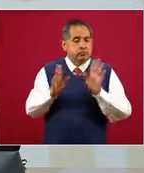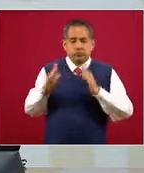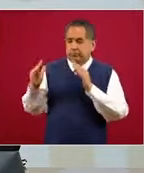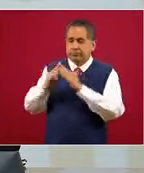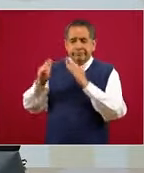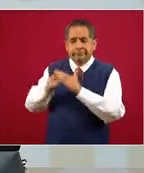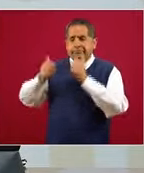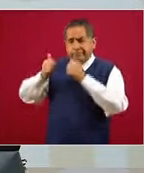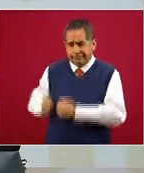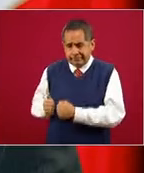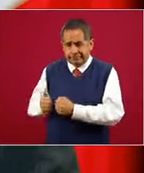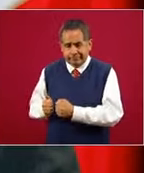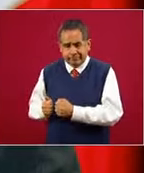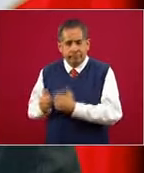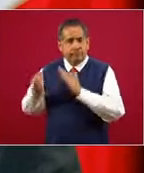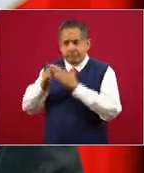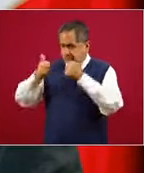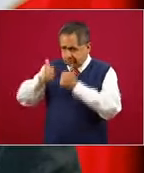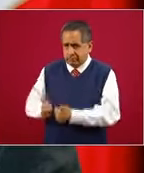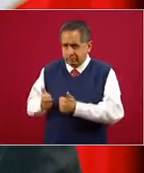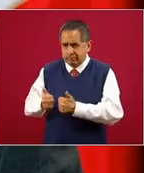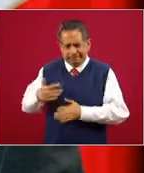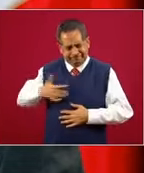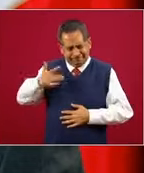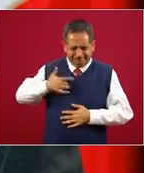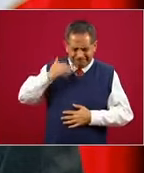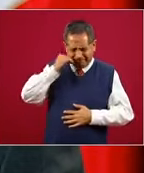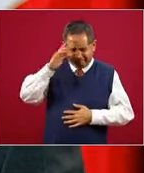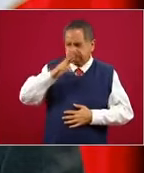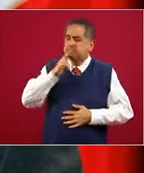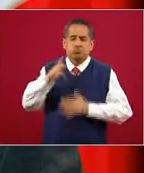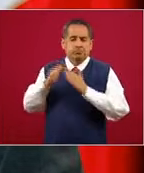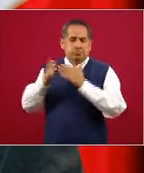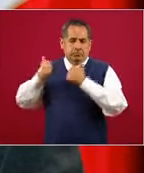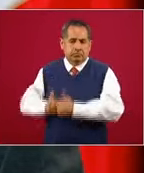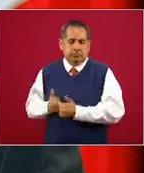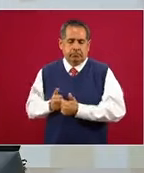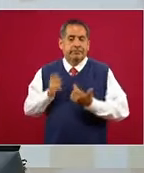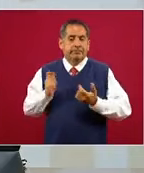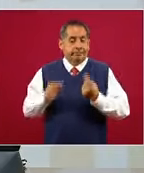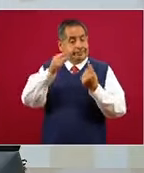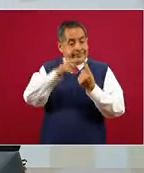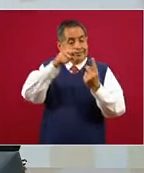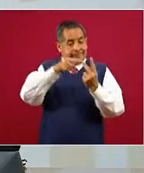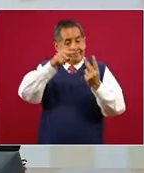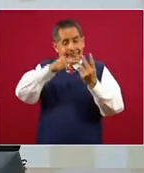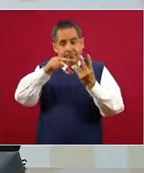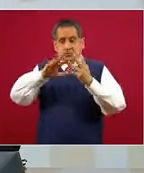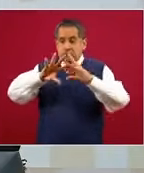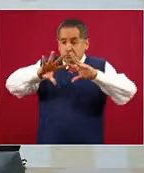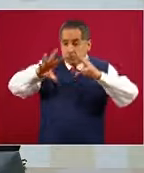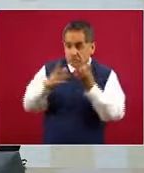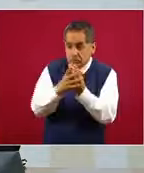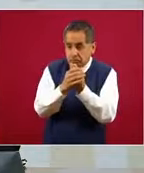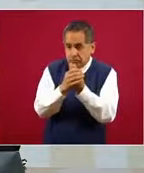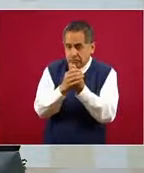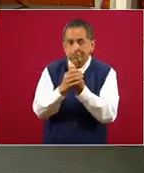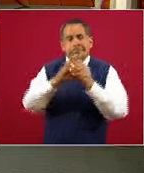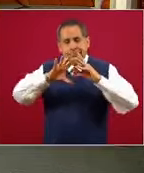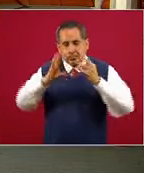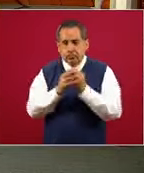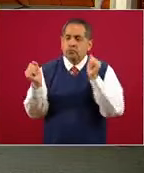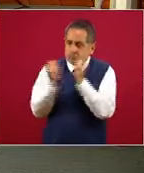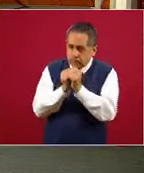quedarse en casa cuando se está con síntomas. Y estas medidas, en conjunto